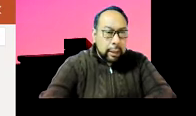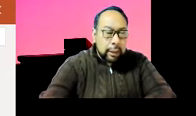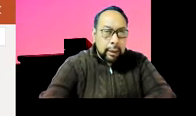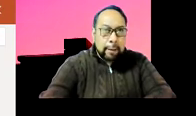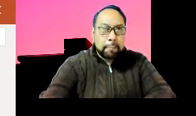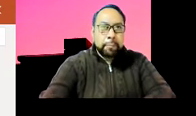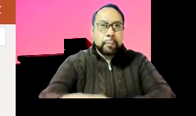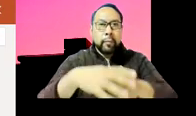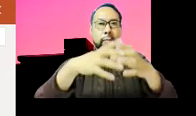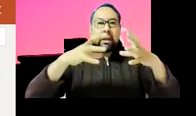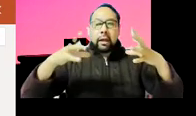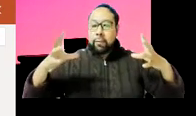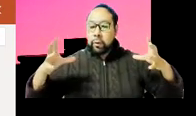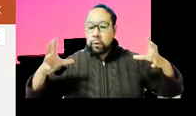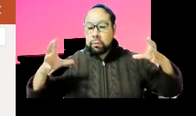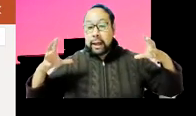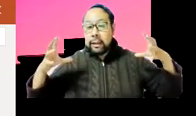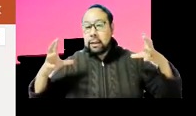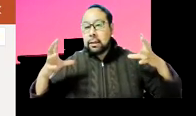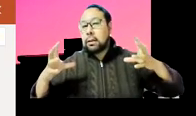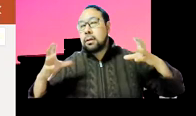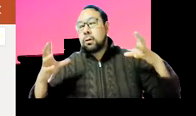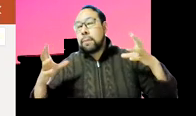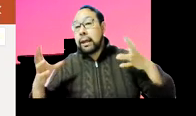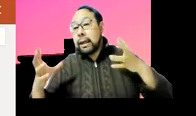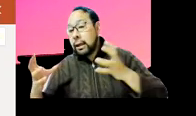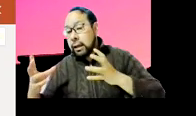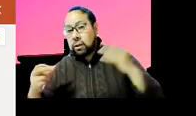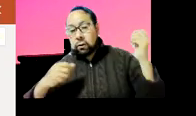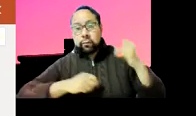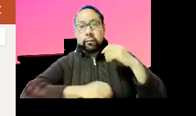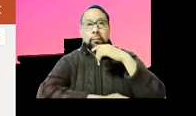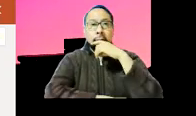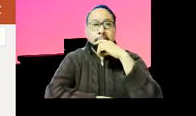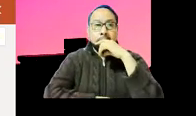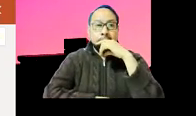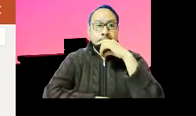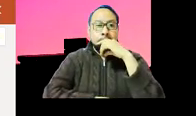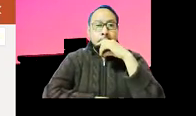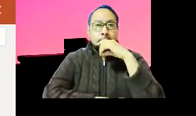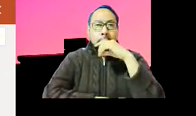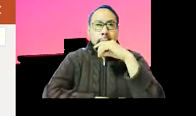una pequeña, digamos, paréntesis y una pequeña aclaración.